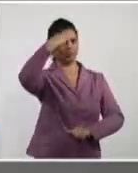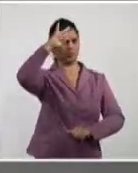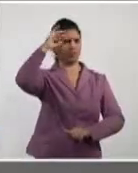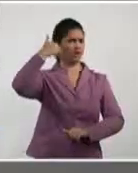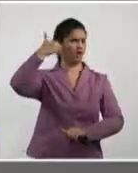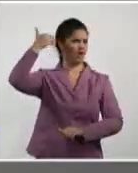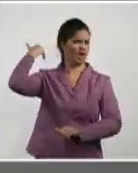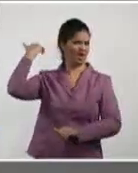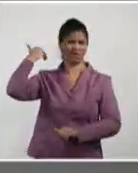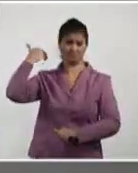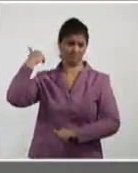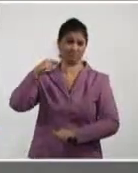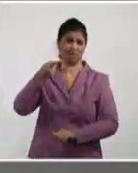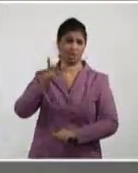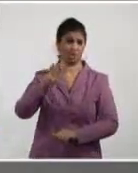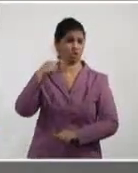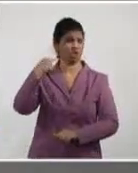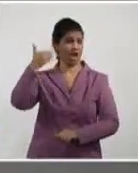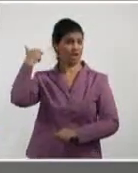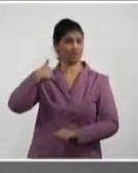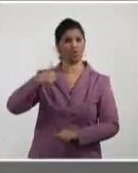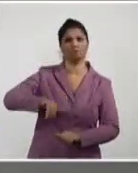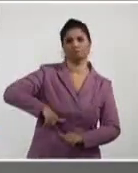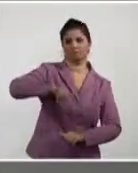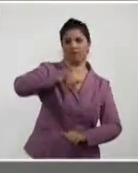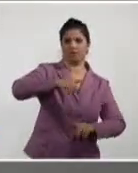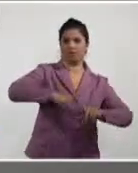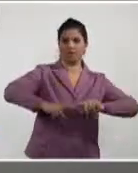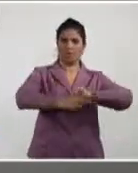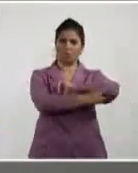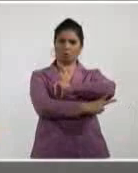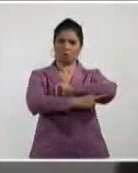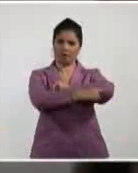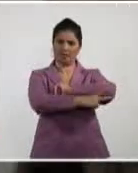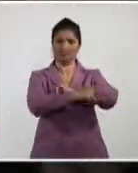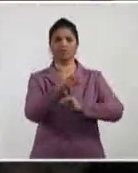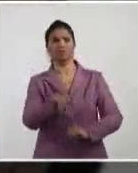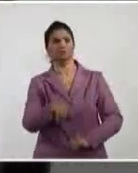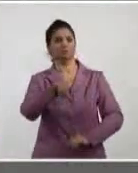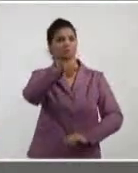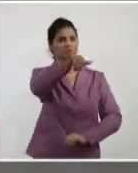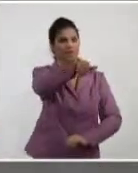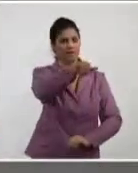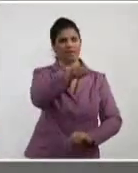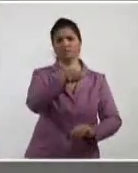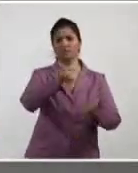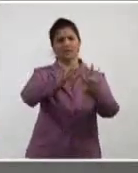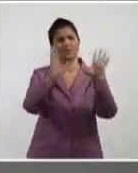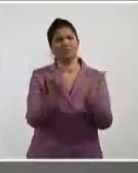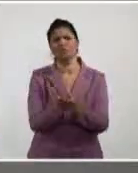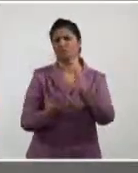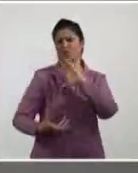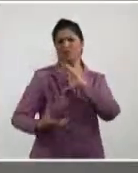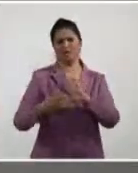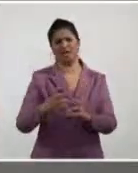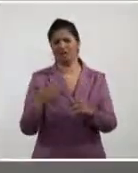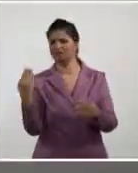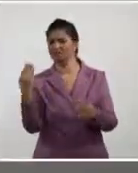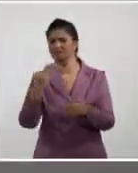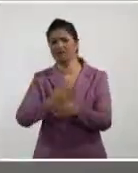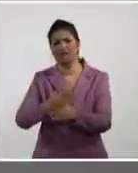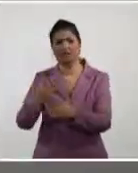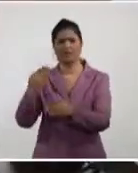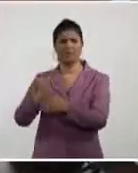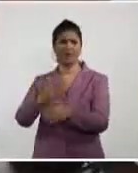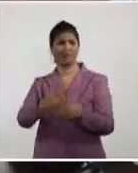12 años y un poco, me encuentro con muchas adversidades en el mundo y tuve la dicha de